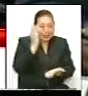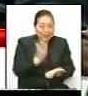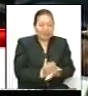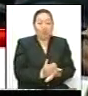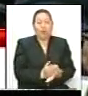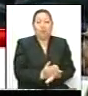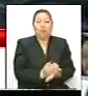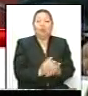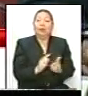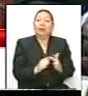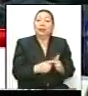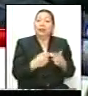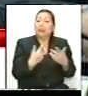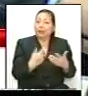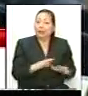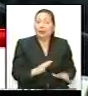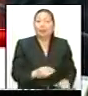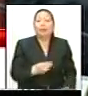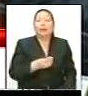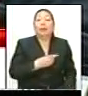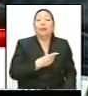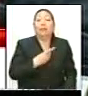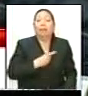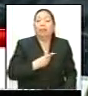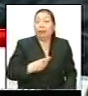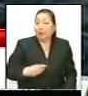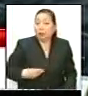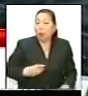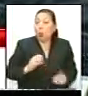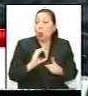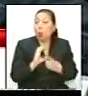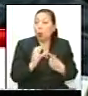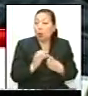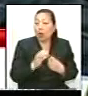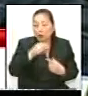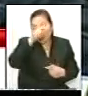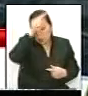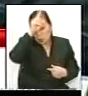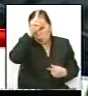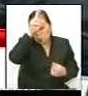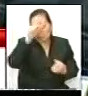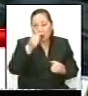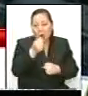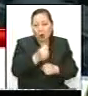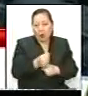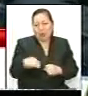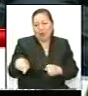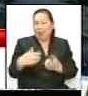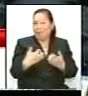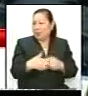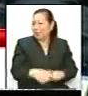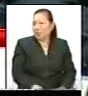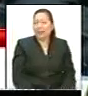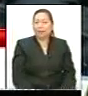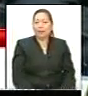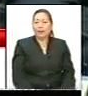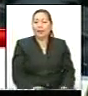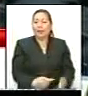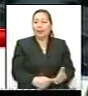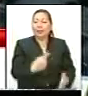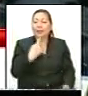sancionadores iniciados por la Dirección Desconcentrada de Cultura de Cusco contra dicha empresa, por lo que